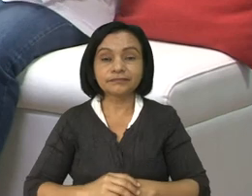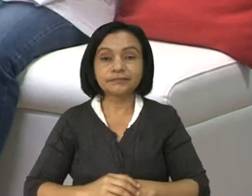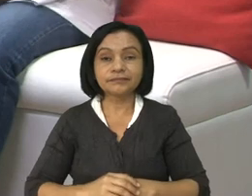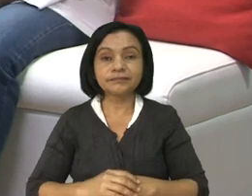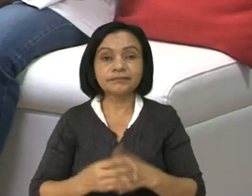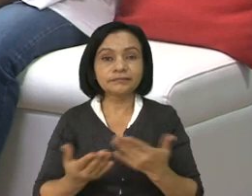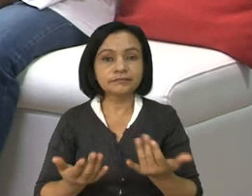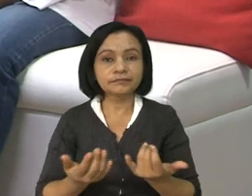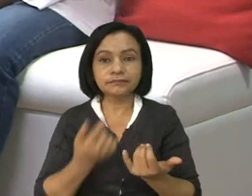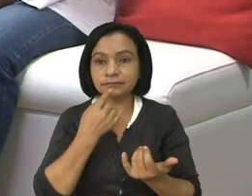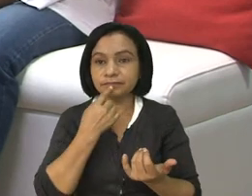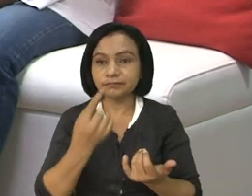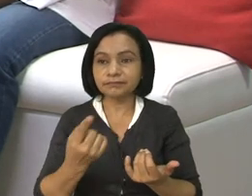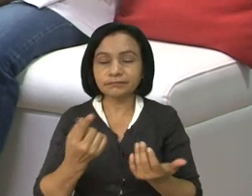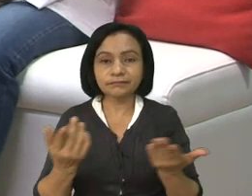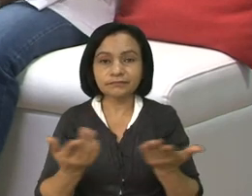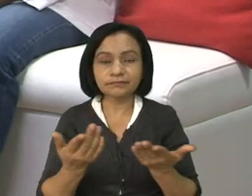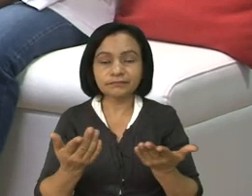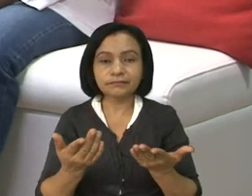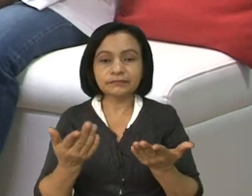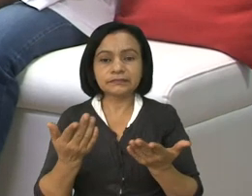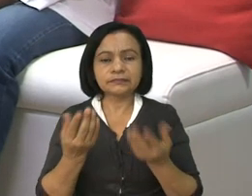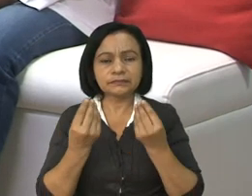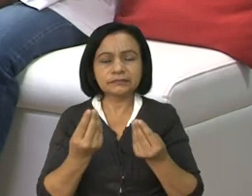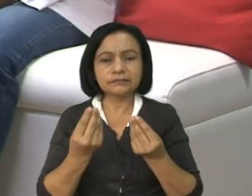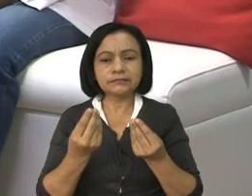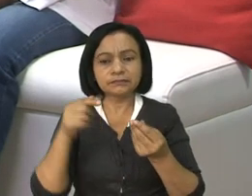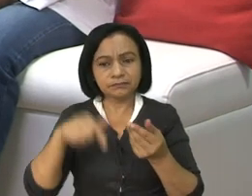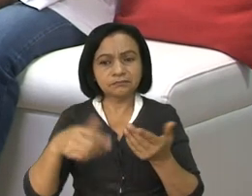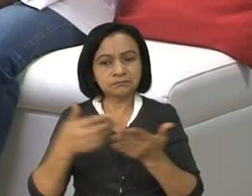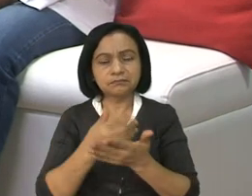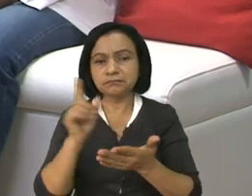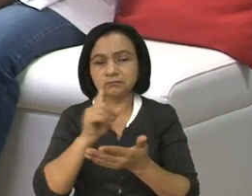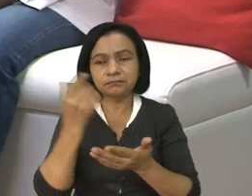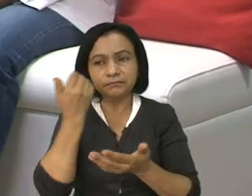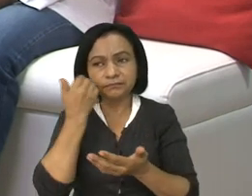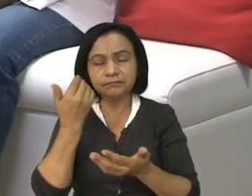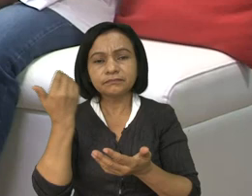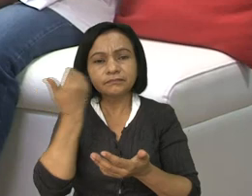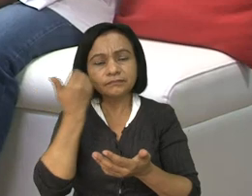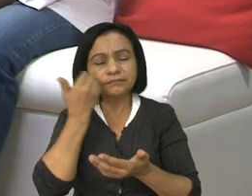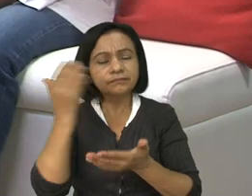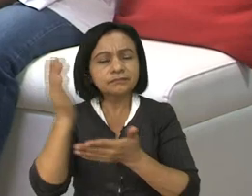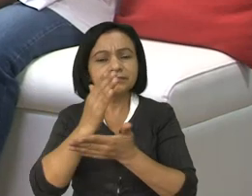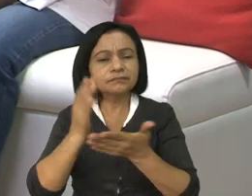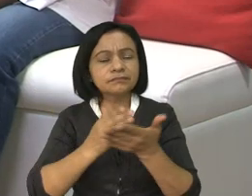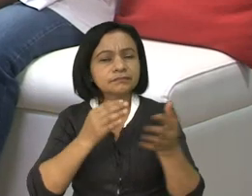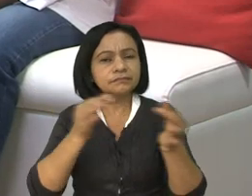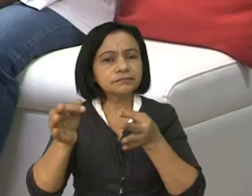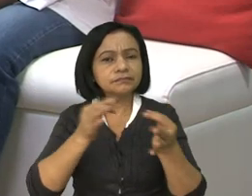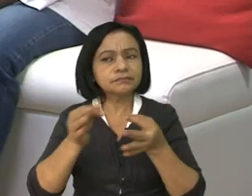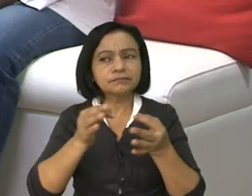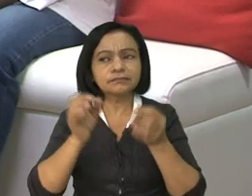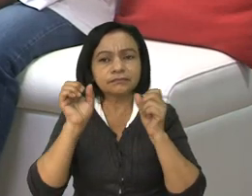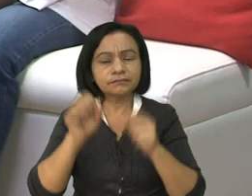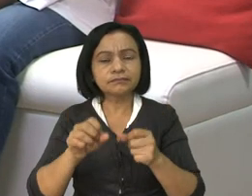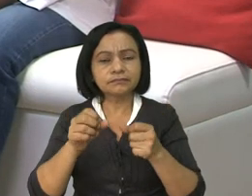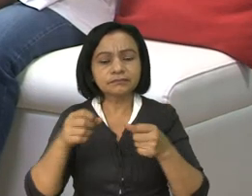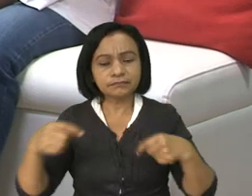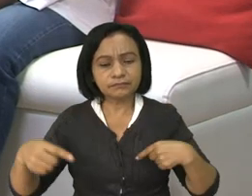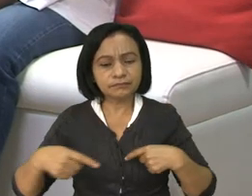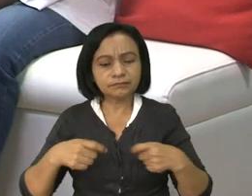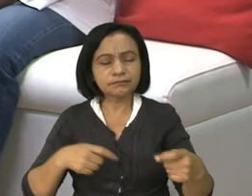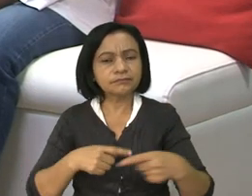son bastante, han disminuido mucho, han disminuido mucho. Hablemos de esas enfermedades, doctor, que pueden estar causando los